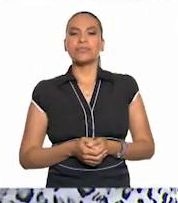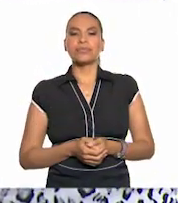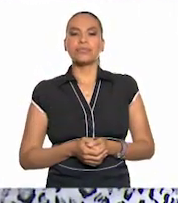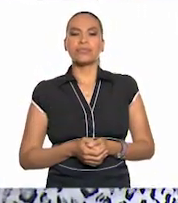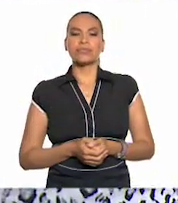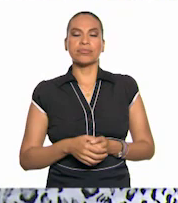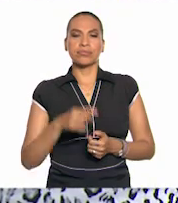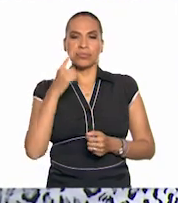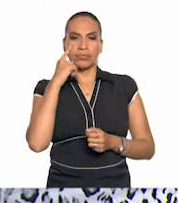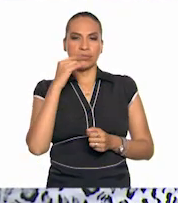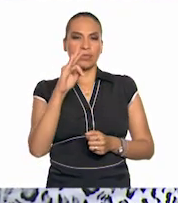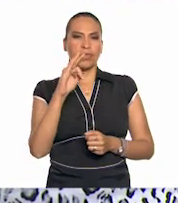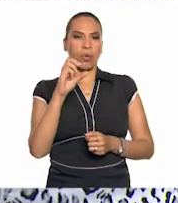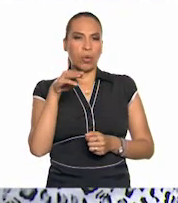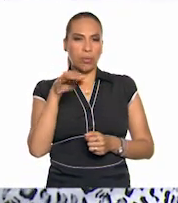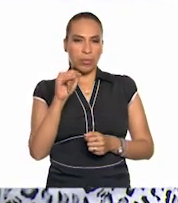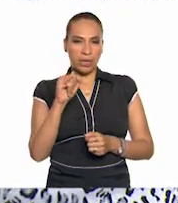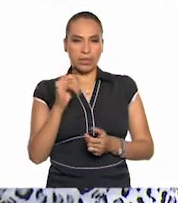como de foamy